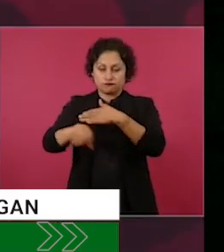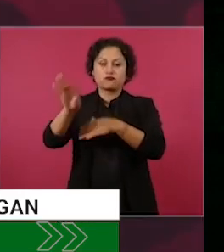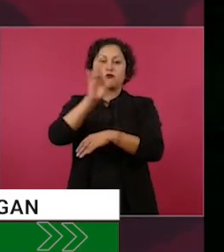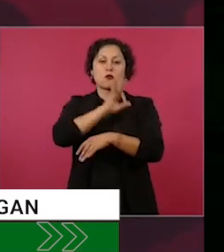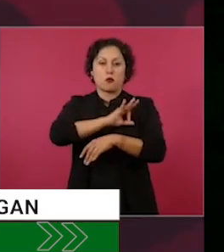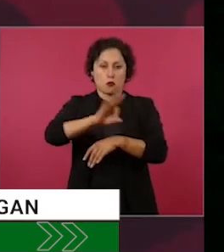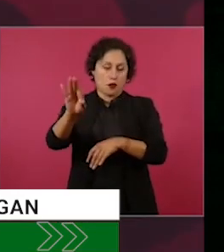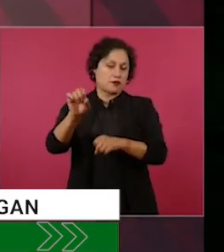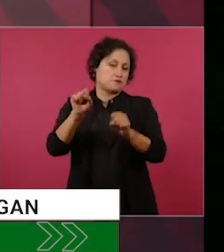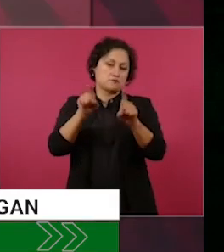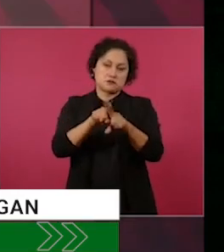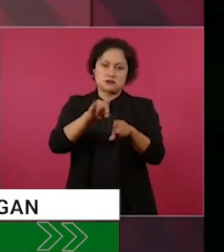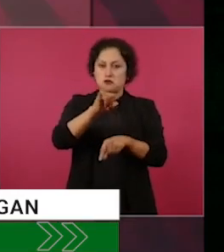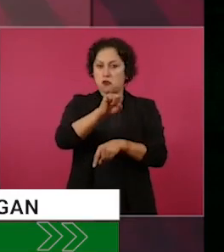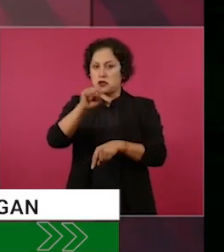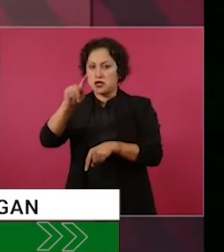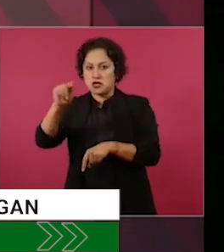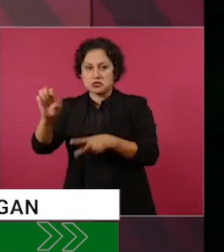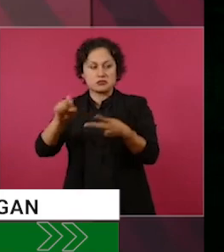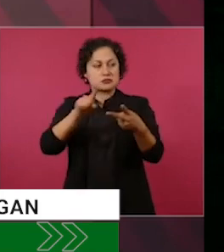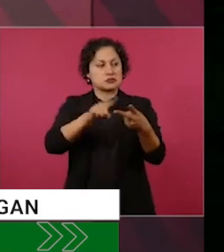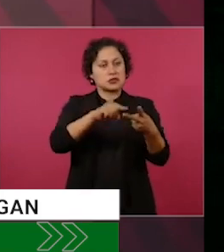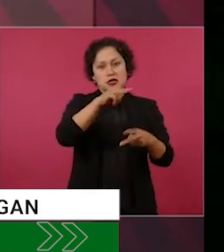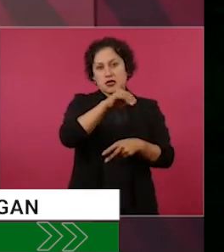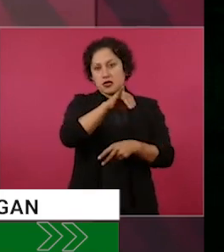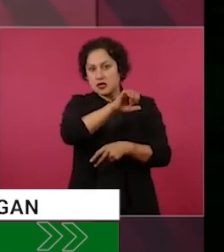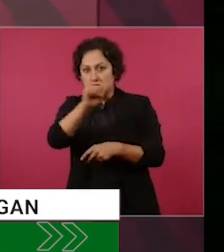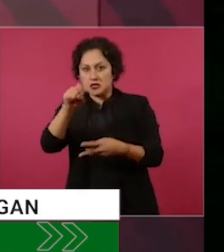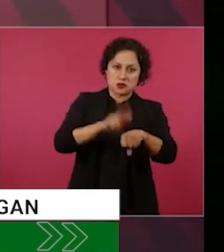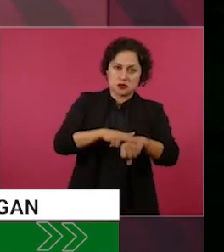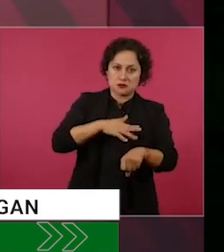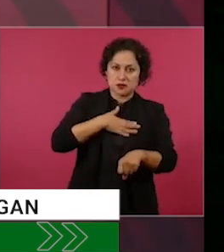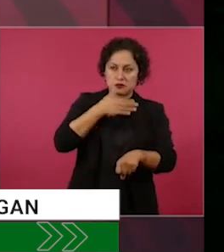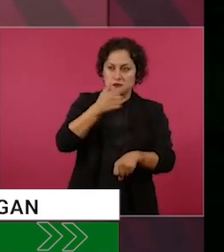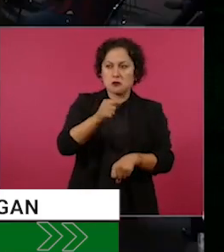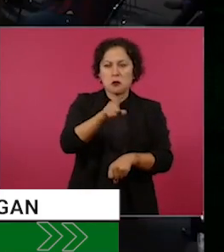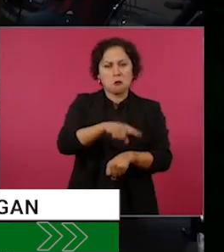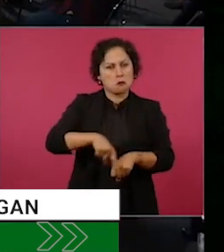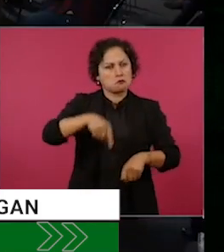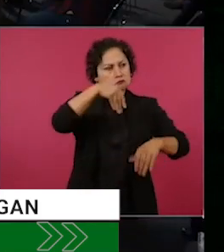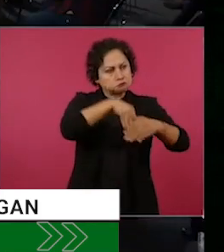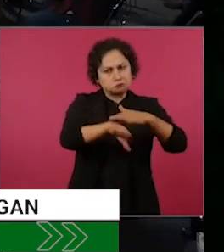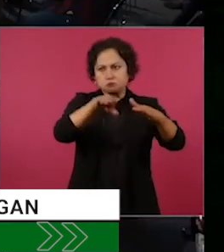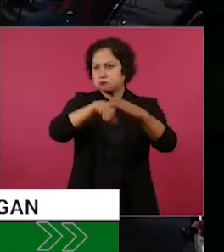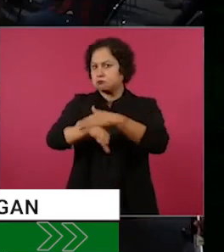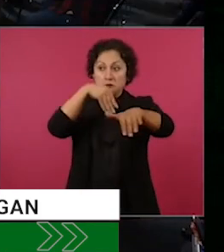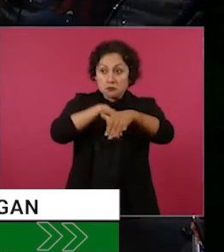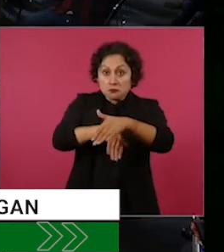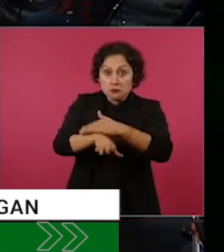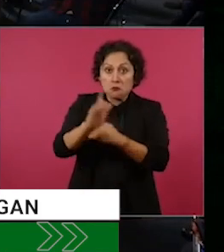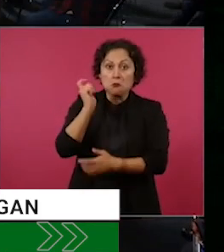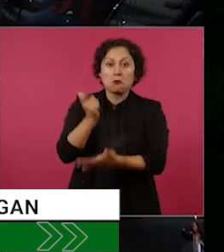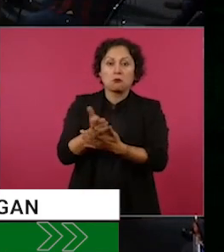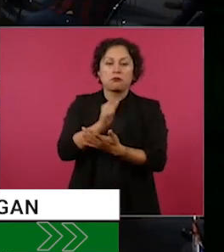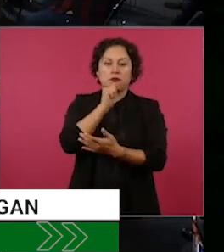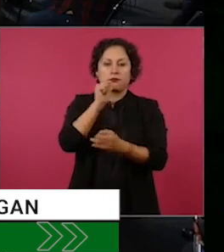en el ISSSTE, en el seguro, en cualquier hospital. Todo gratuito.